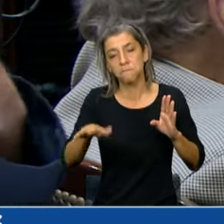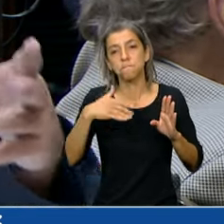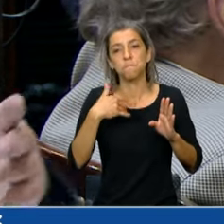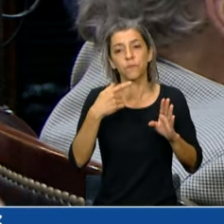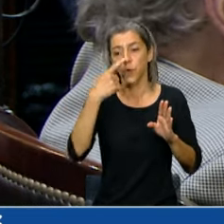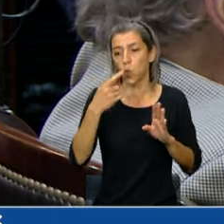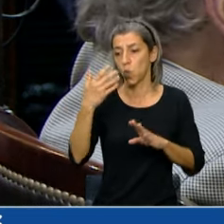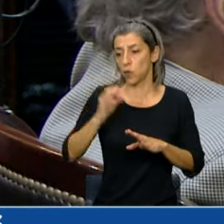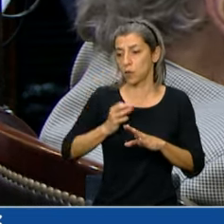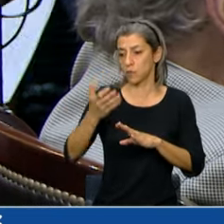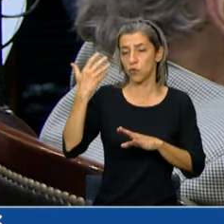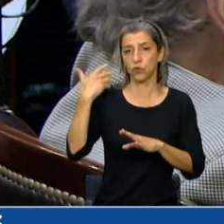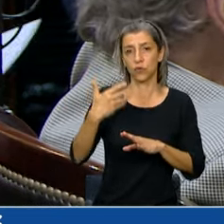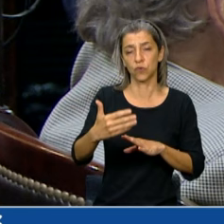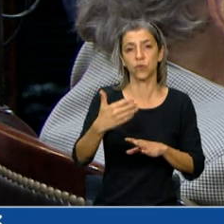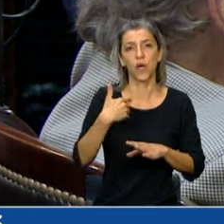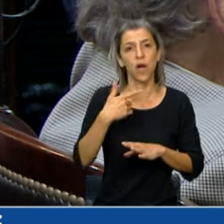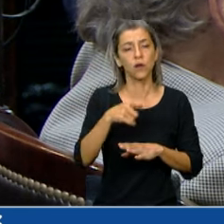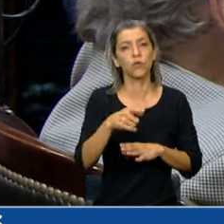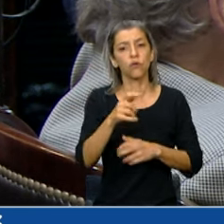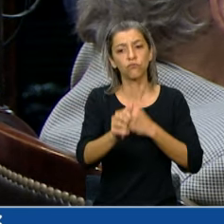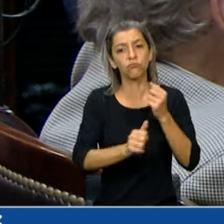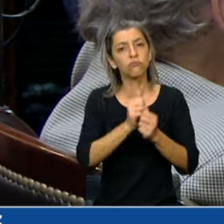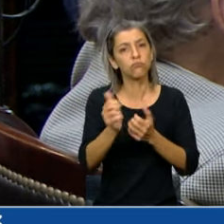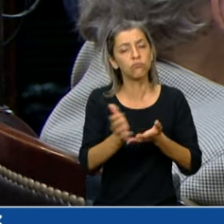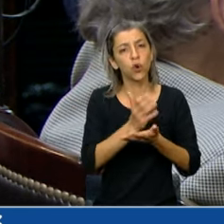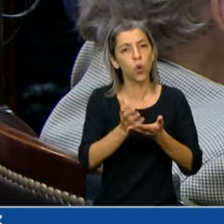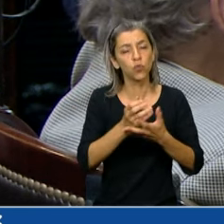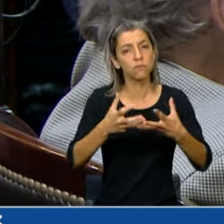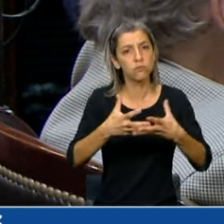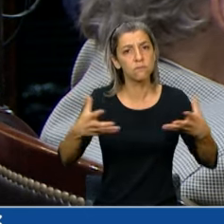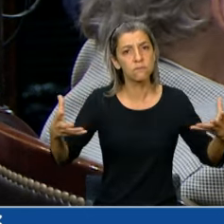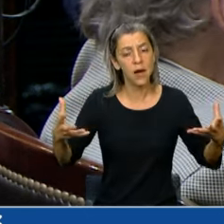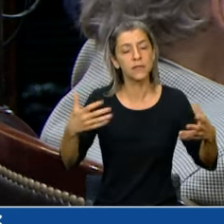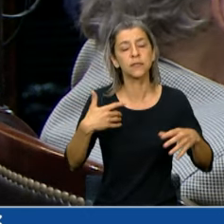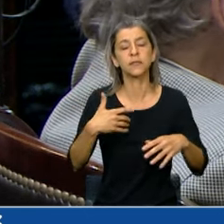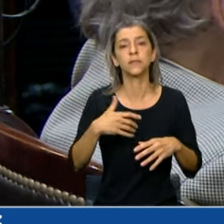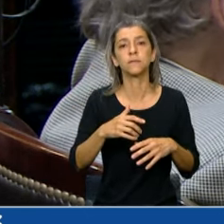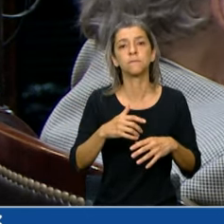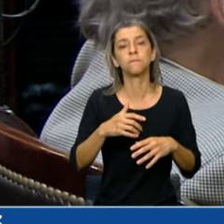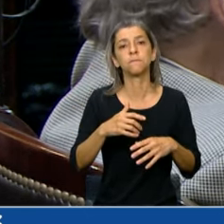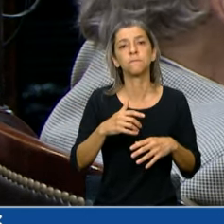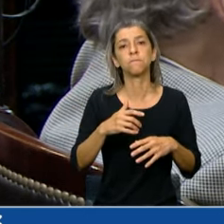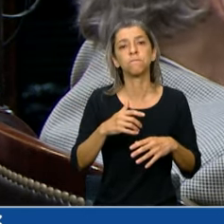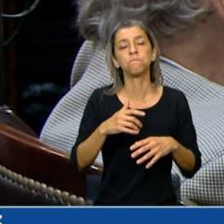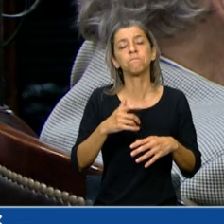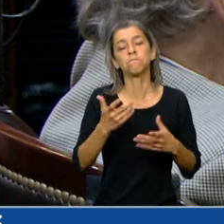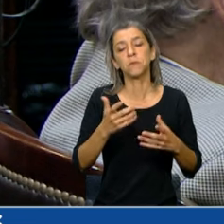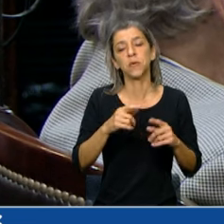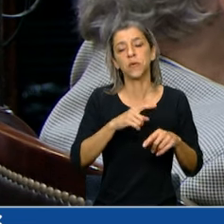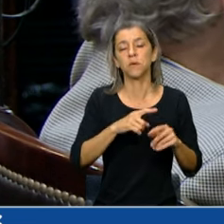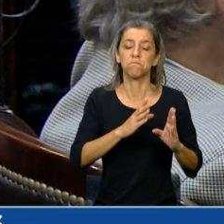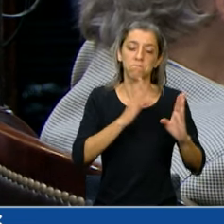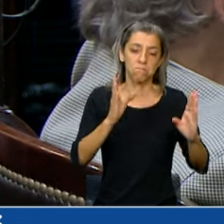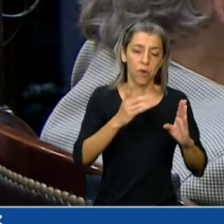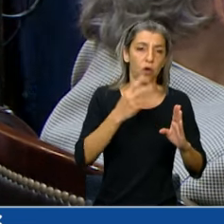gran crecimiento En algunos momentos y una gran caída por ejemplo entre